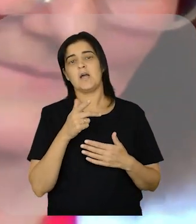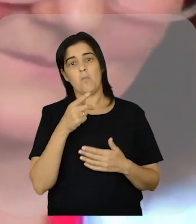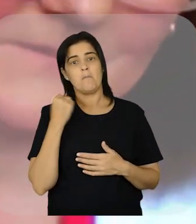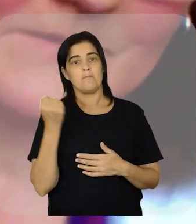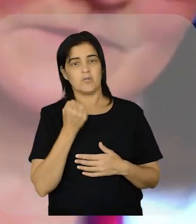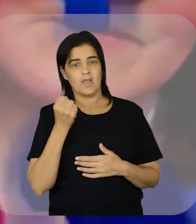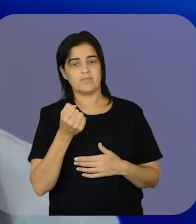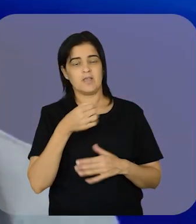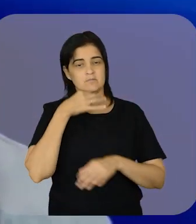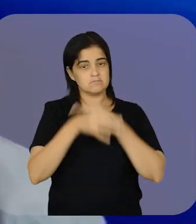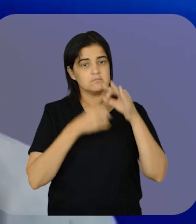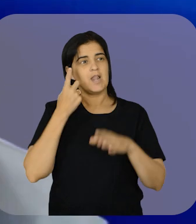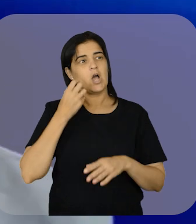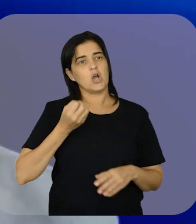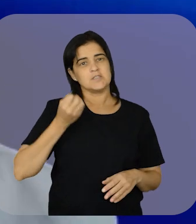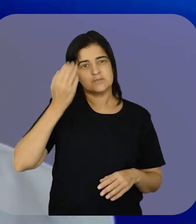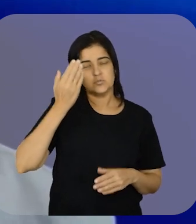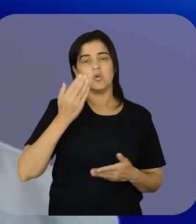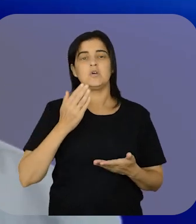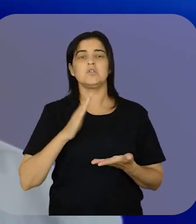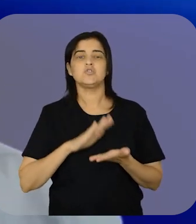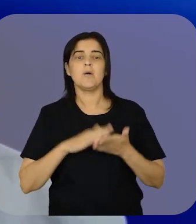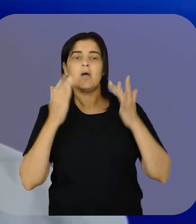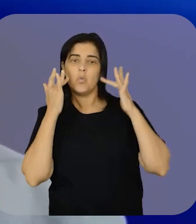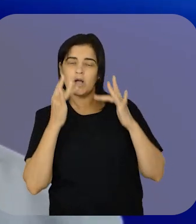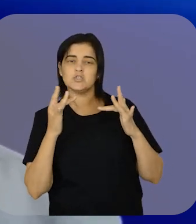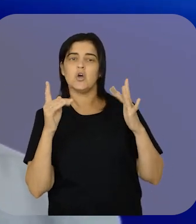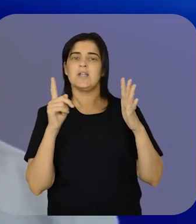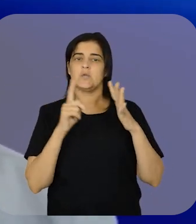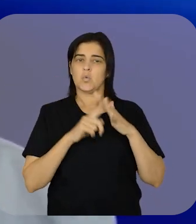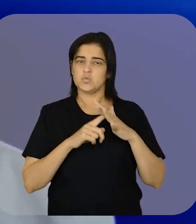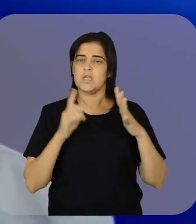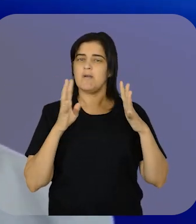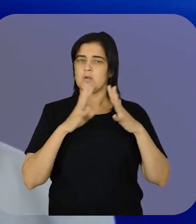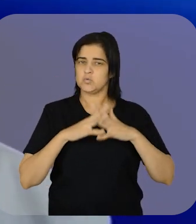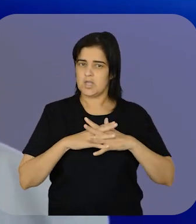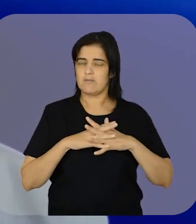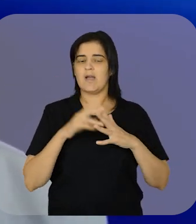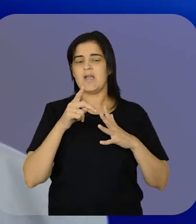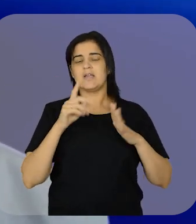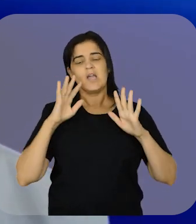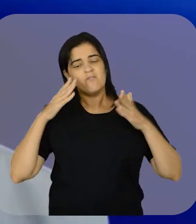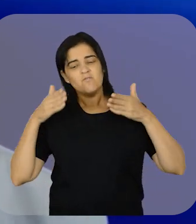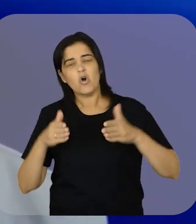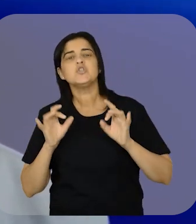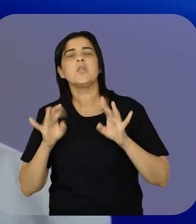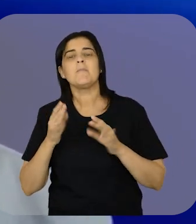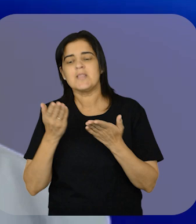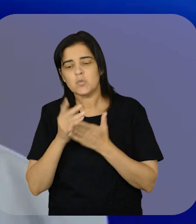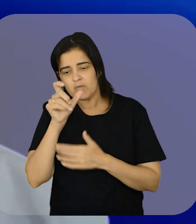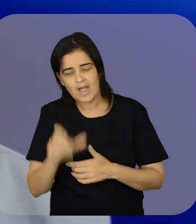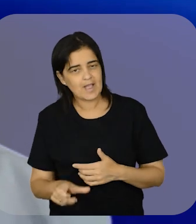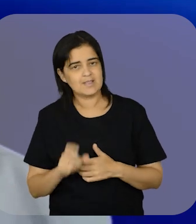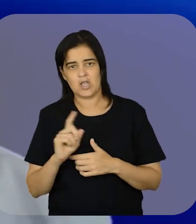relevante esta concepción de educación inclusiva que quita el foco del problema en el estudiante y